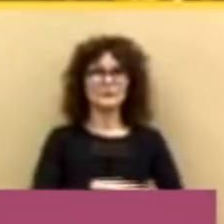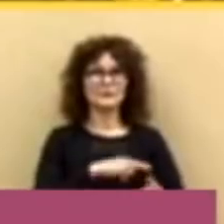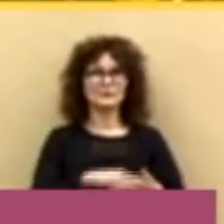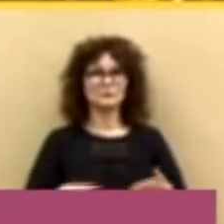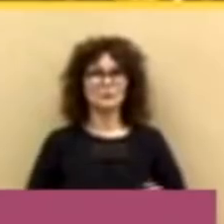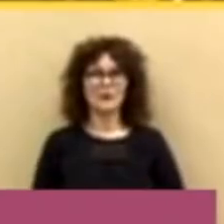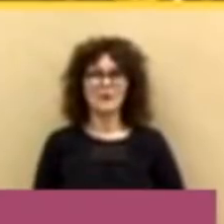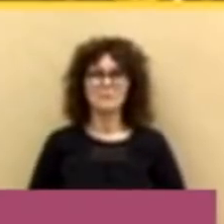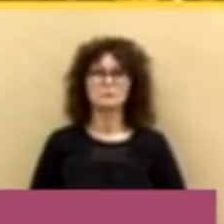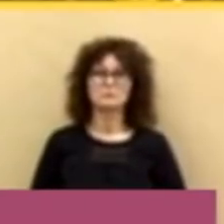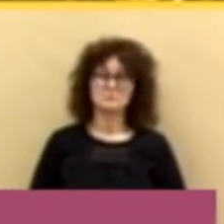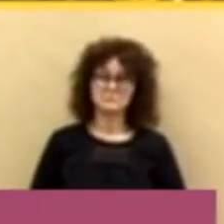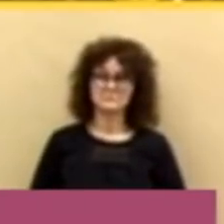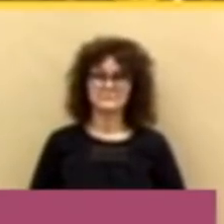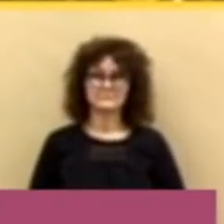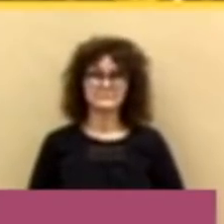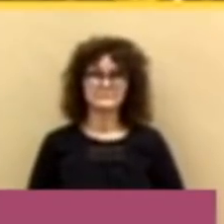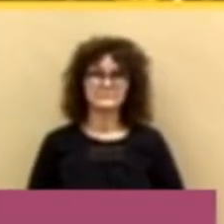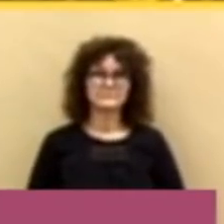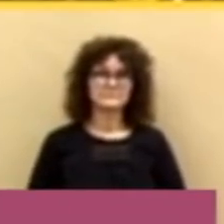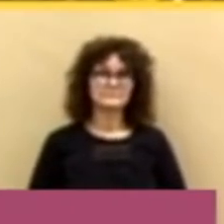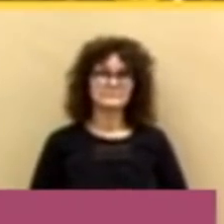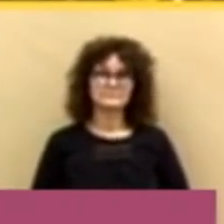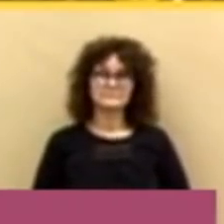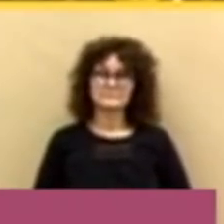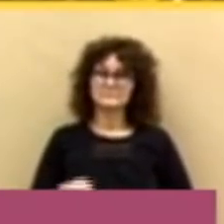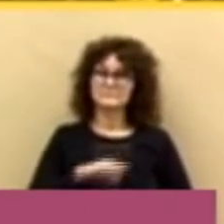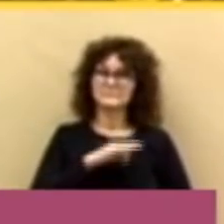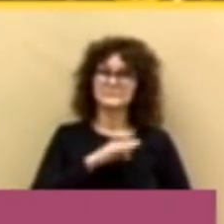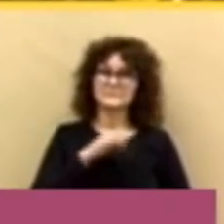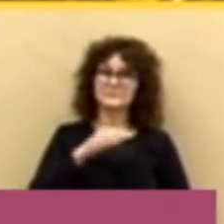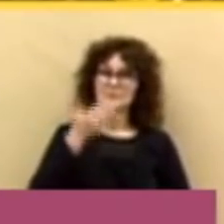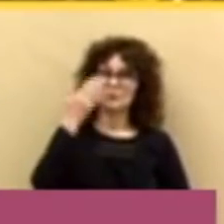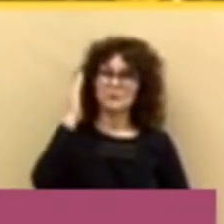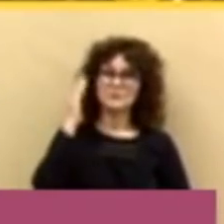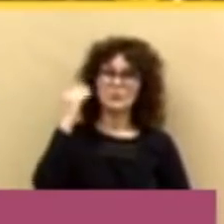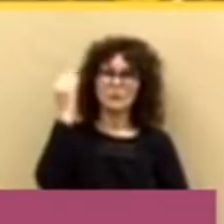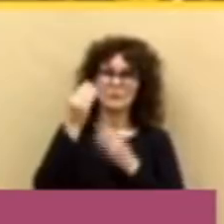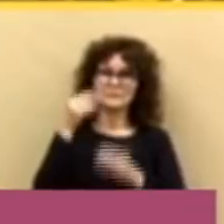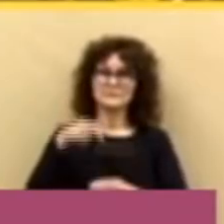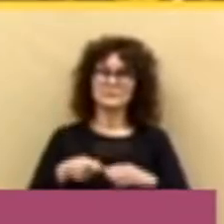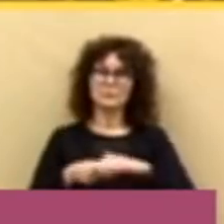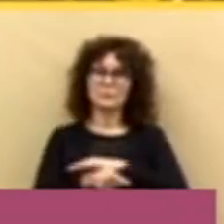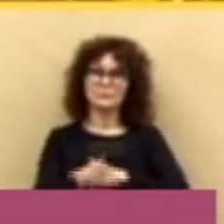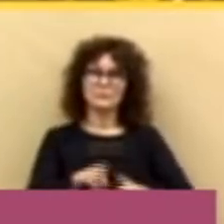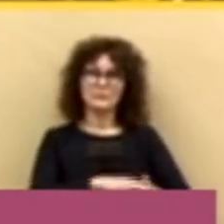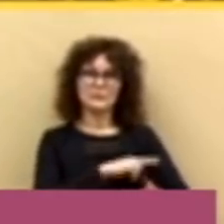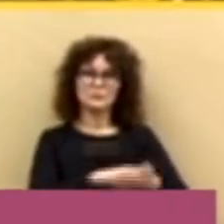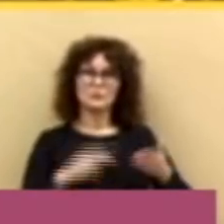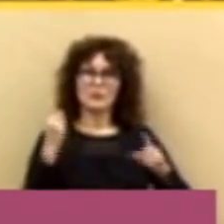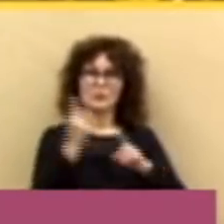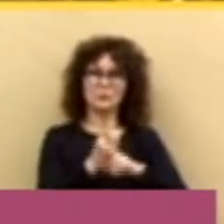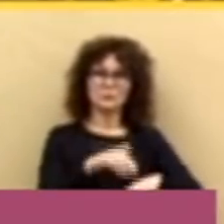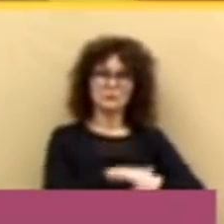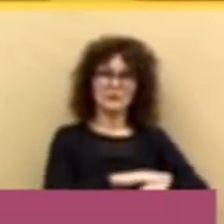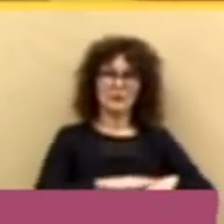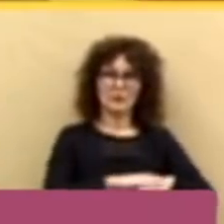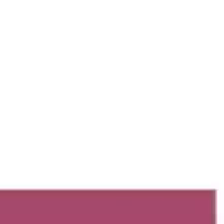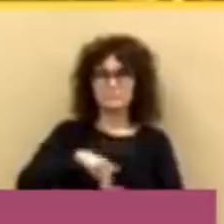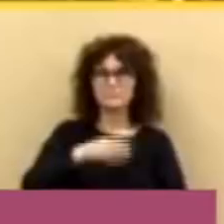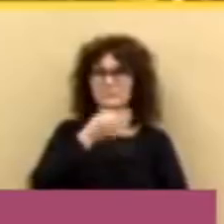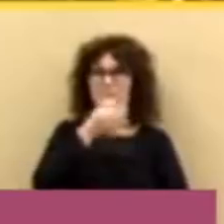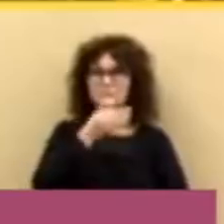que es usted consciente, señor Casado, de que esta no es una moción de censura contra el gobierno, es una moción de censura contra